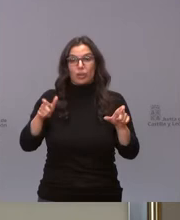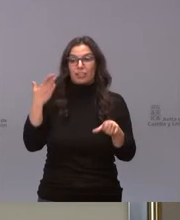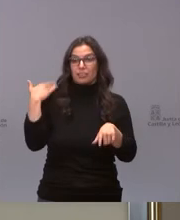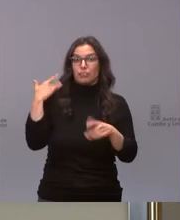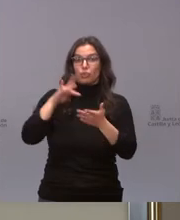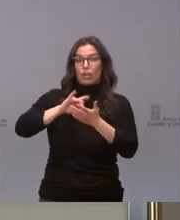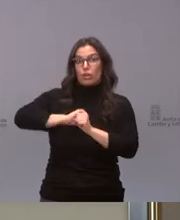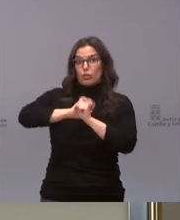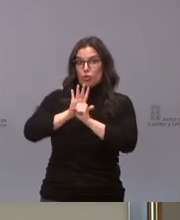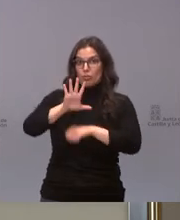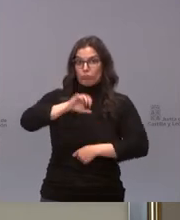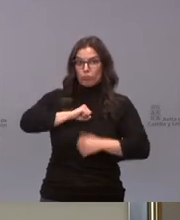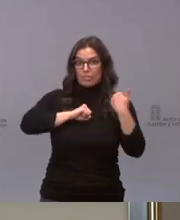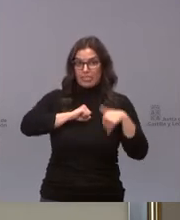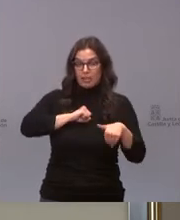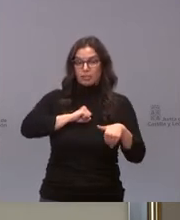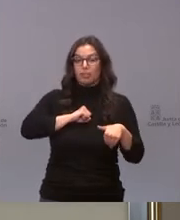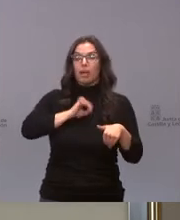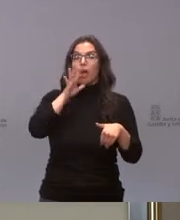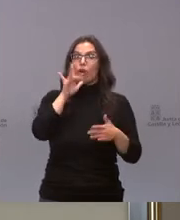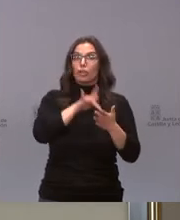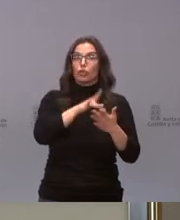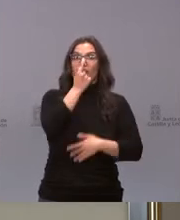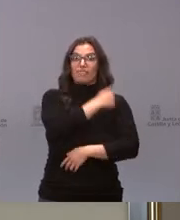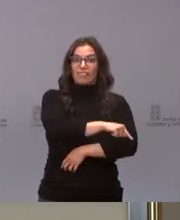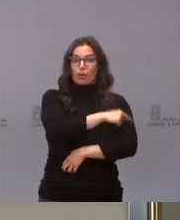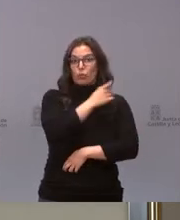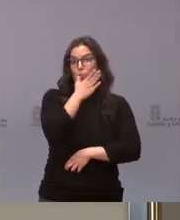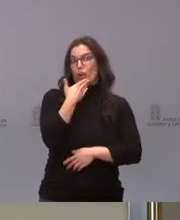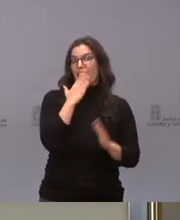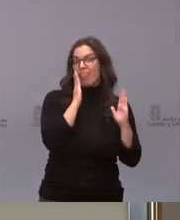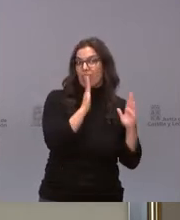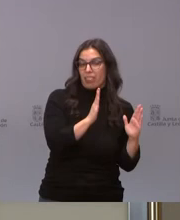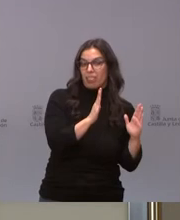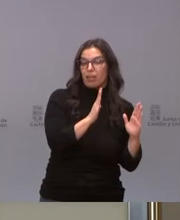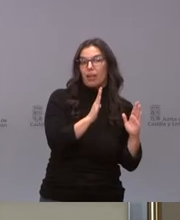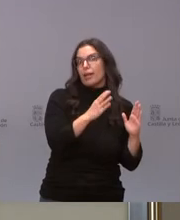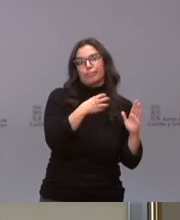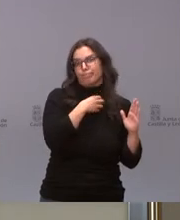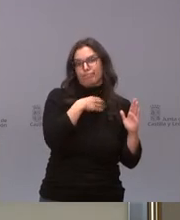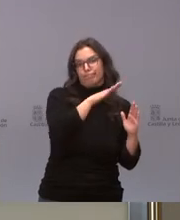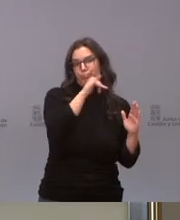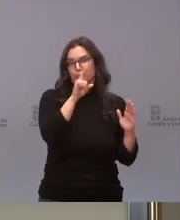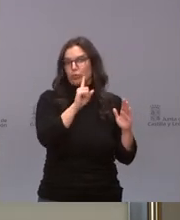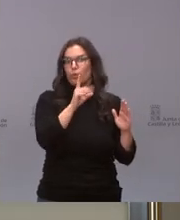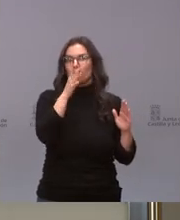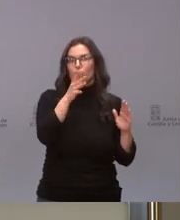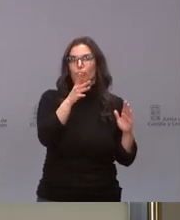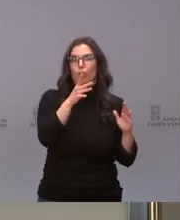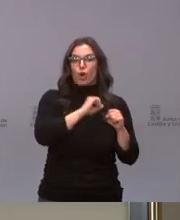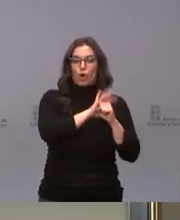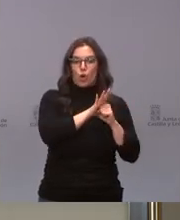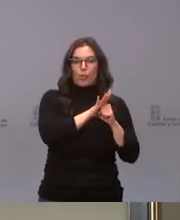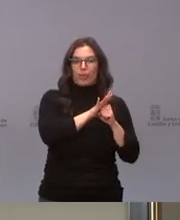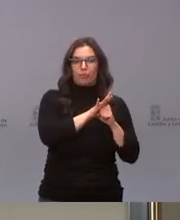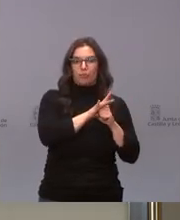COVID, les hubiera tocado ahora ser vacunados por su rango de edad y lógicamente no han sido llamados por no haber pasado los 6 meses que se da de